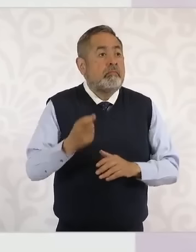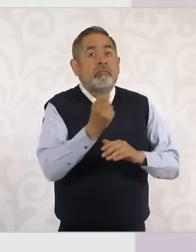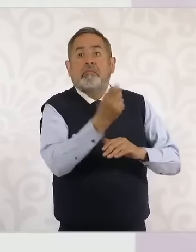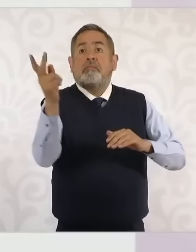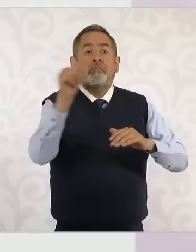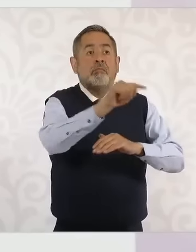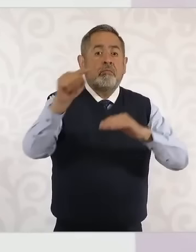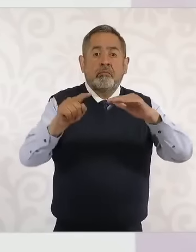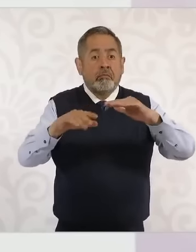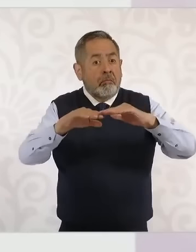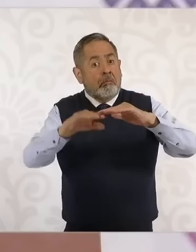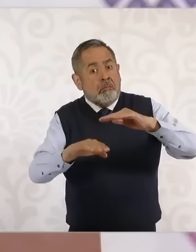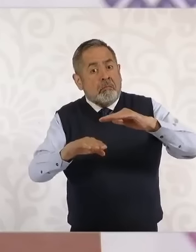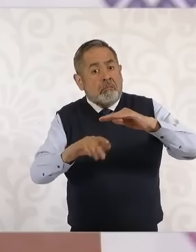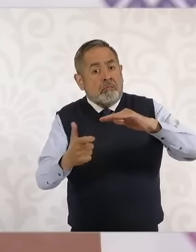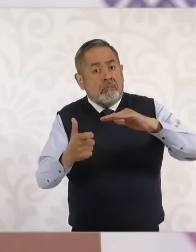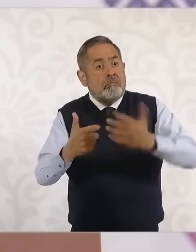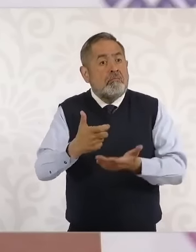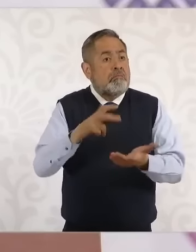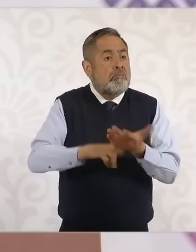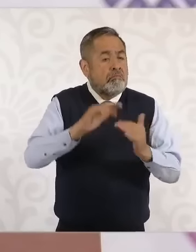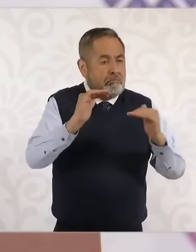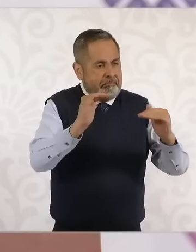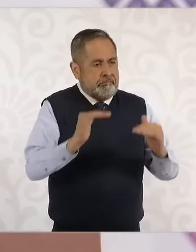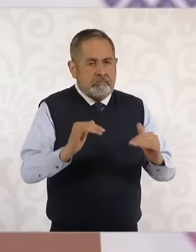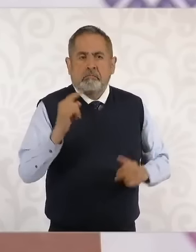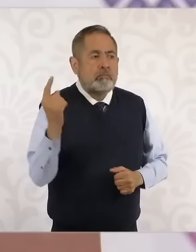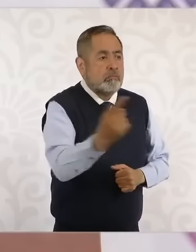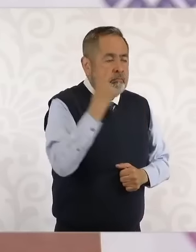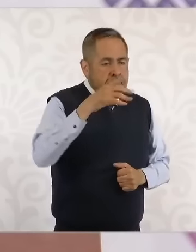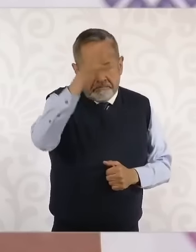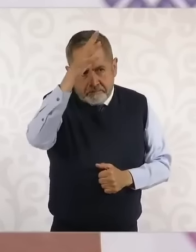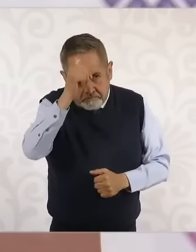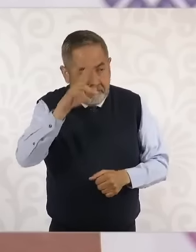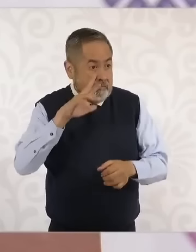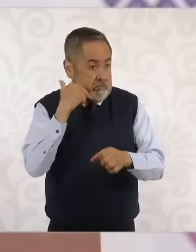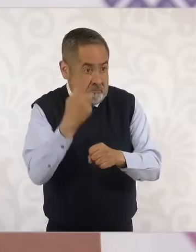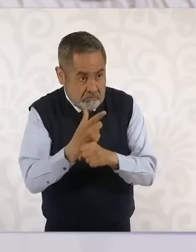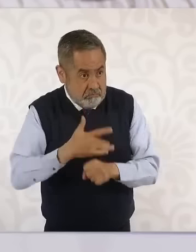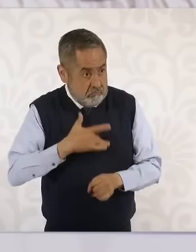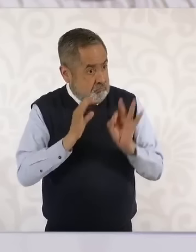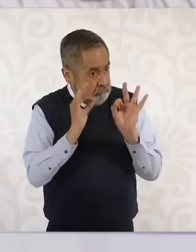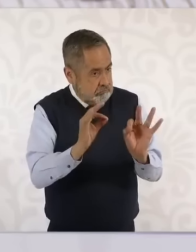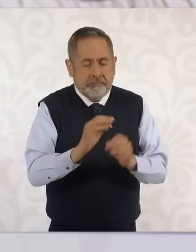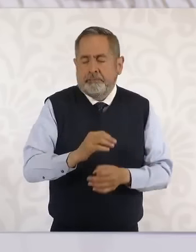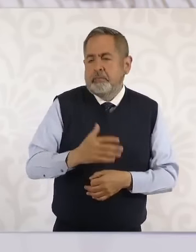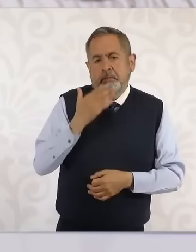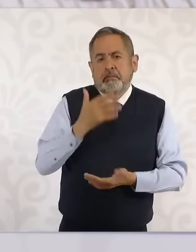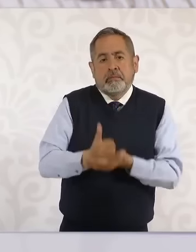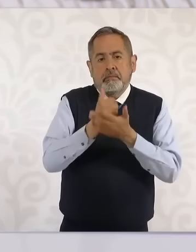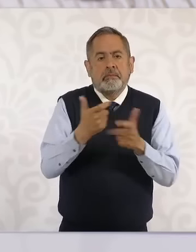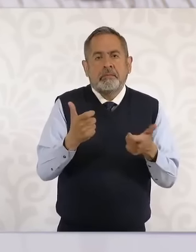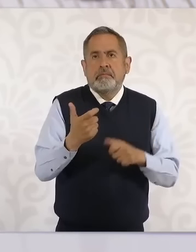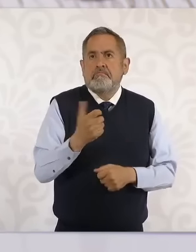incluso más bajo de los 910 pesos. Es un acuerdo voluntario, pero ha ayudado mucho a mantener el